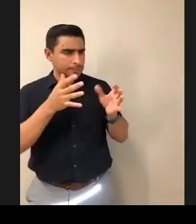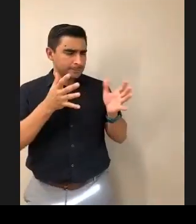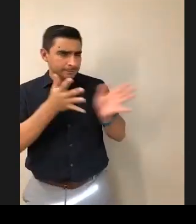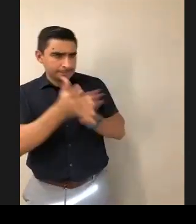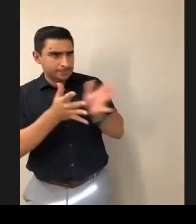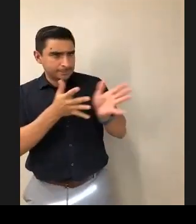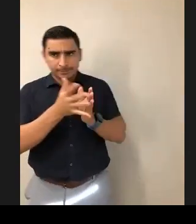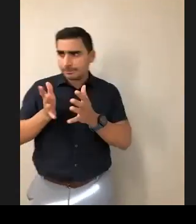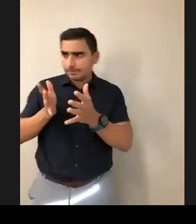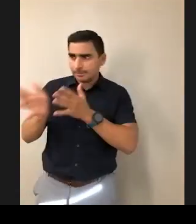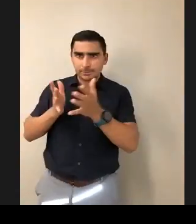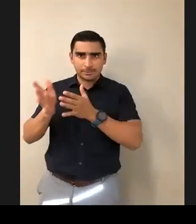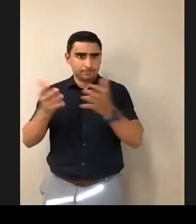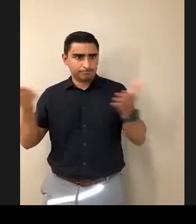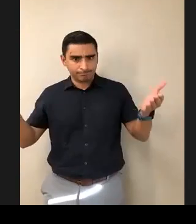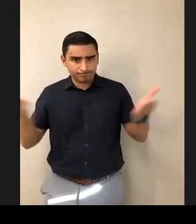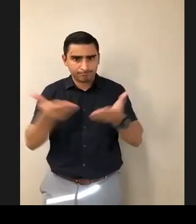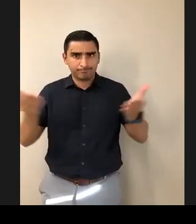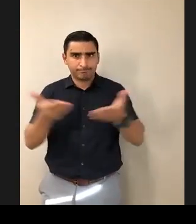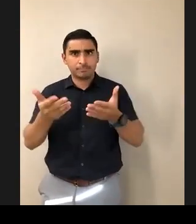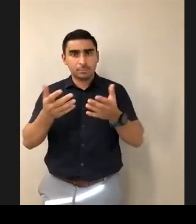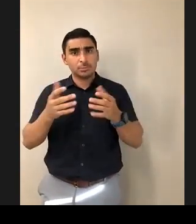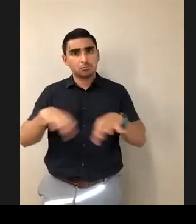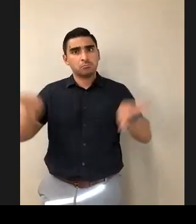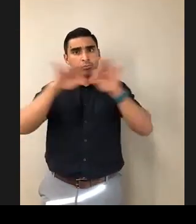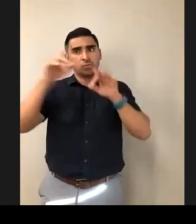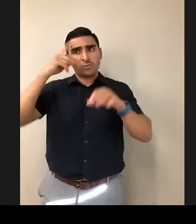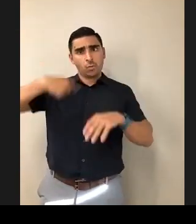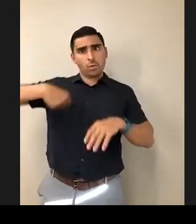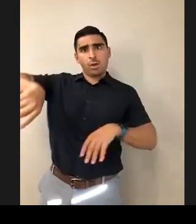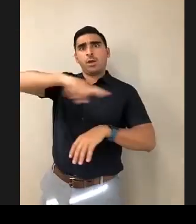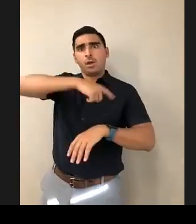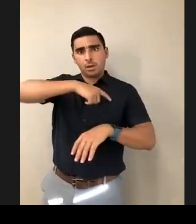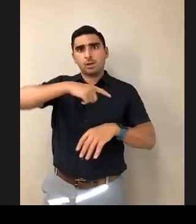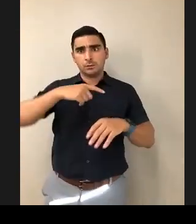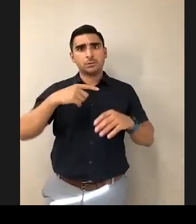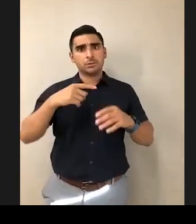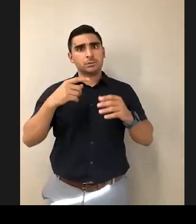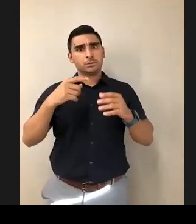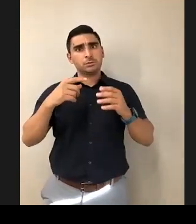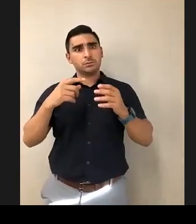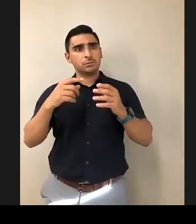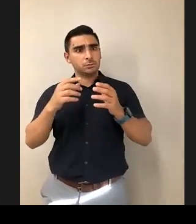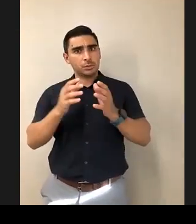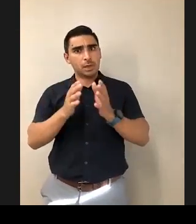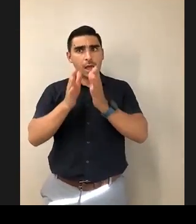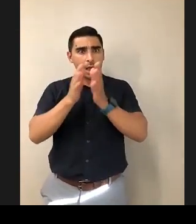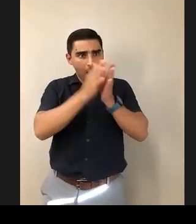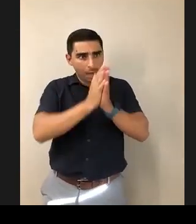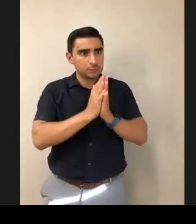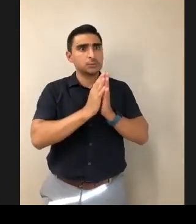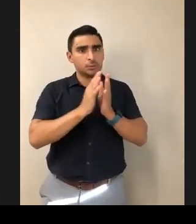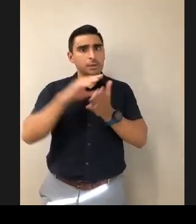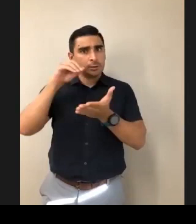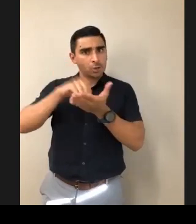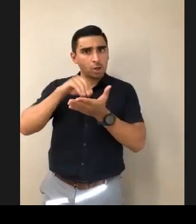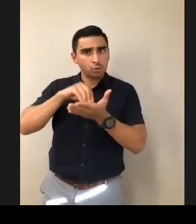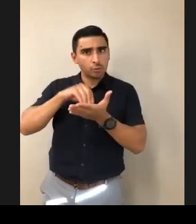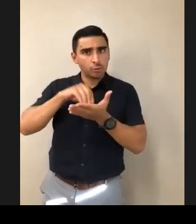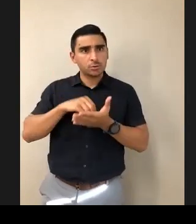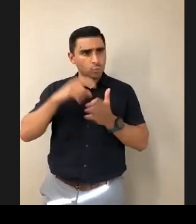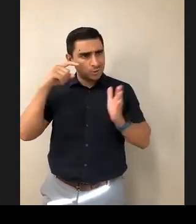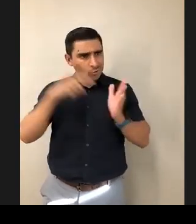adoptar nuestras recomendaciones o no? Y nosotros tenemos que documentar cada cosa,